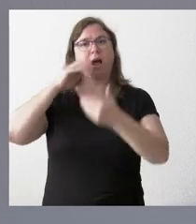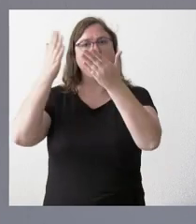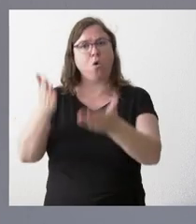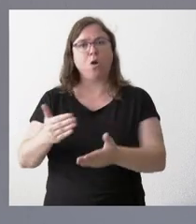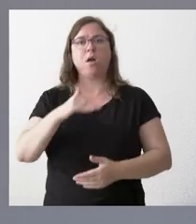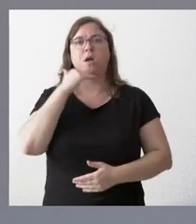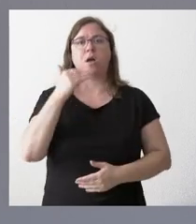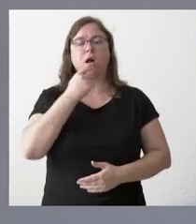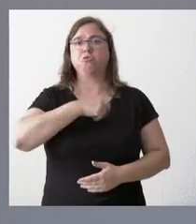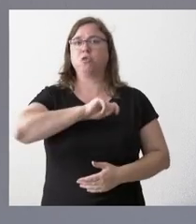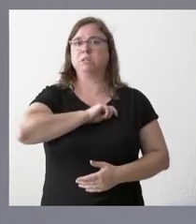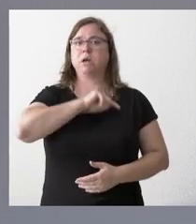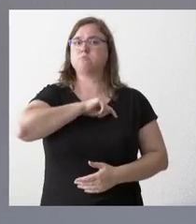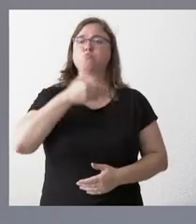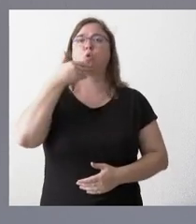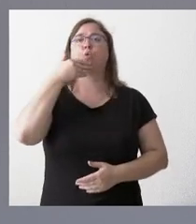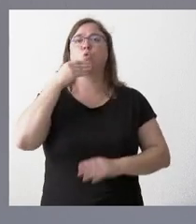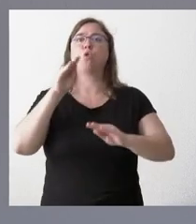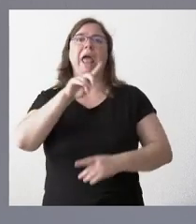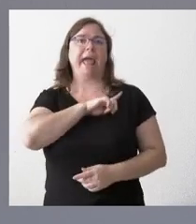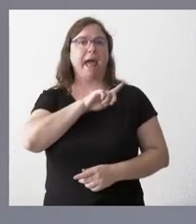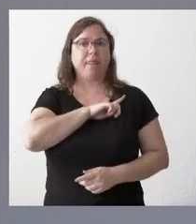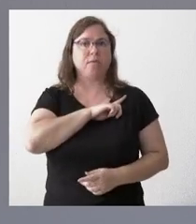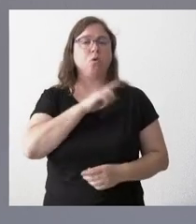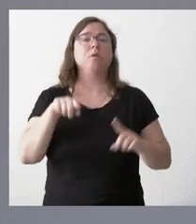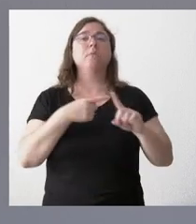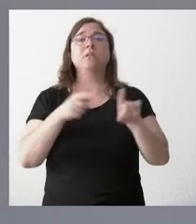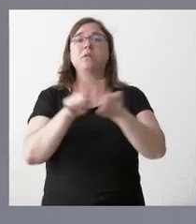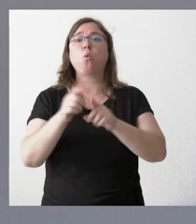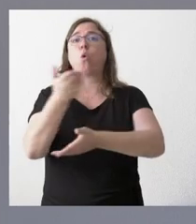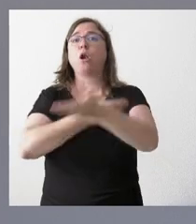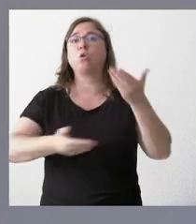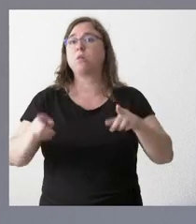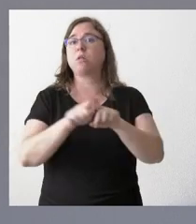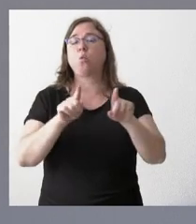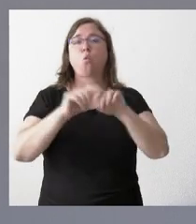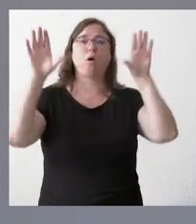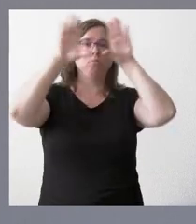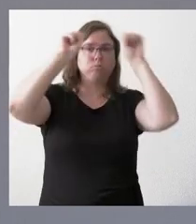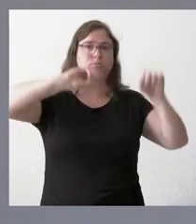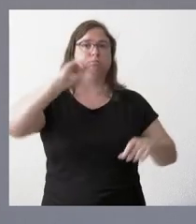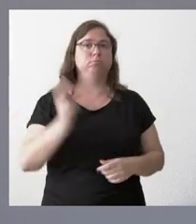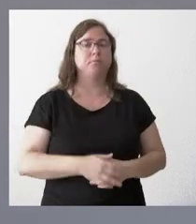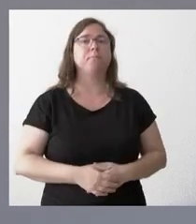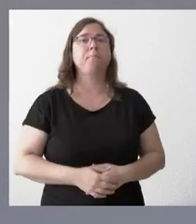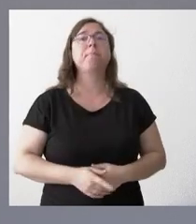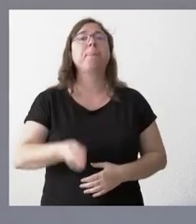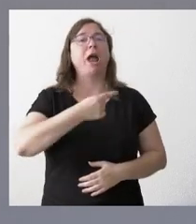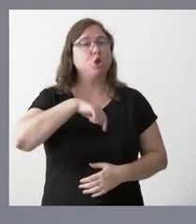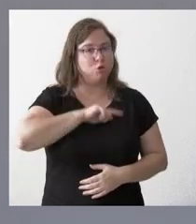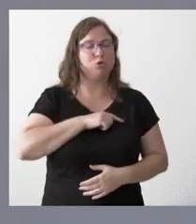que España se tiene que sentir orgulloso, un ejército, igual que cuando colaboramos con las fuerzas de seguridad del Estado. ¿En qué nos basamos para